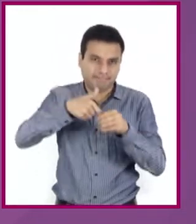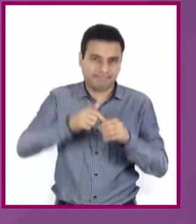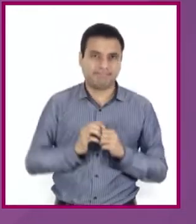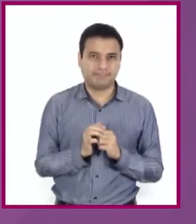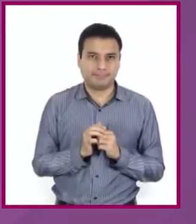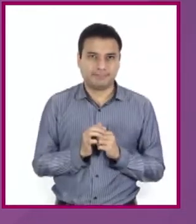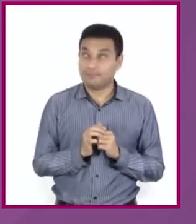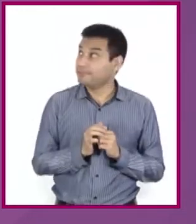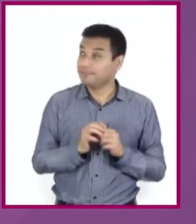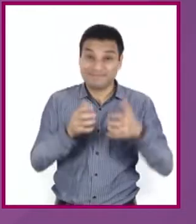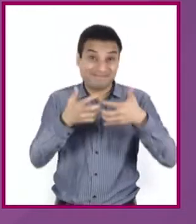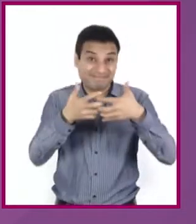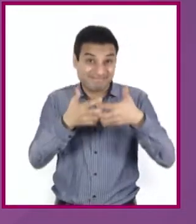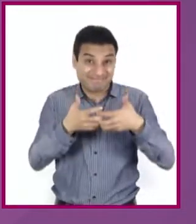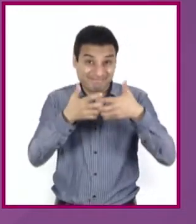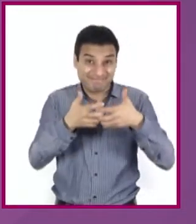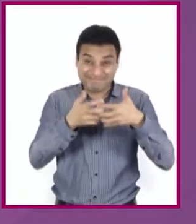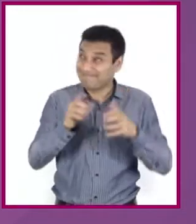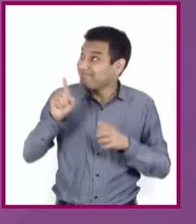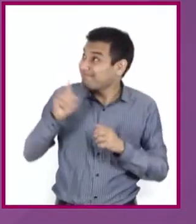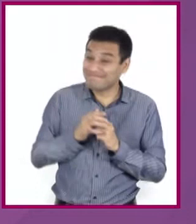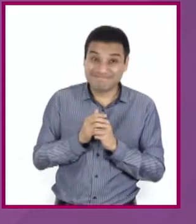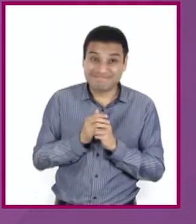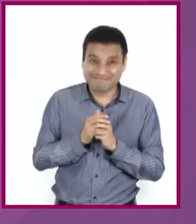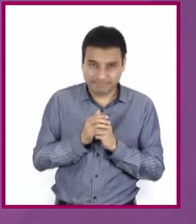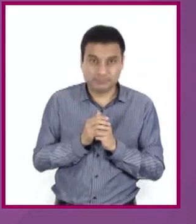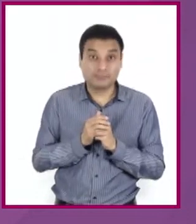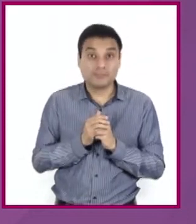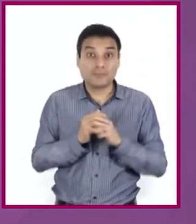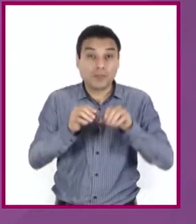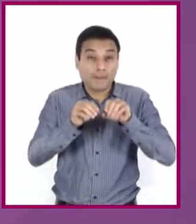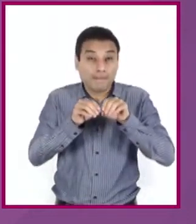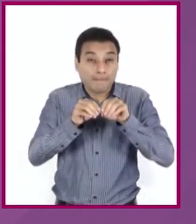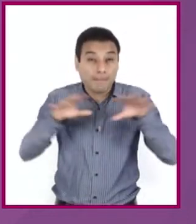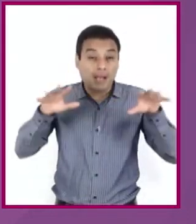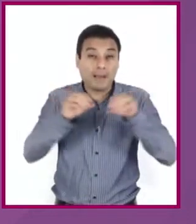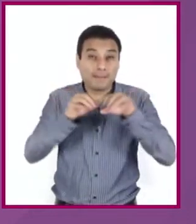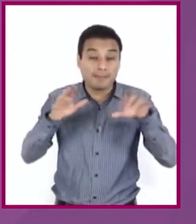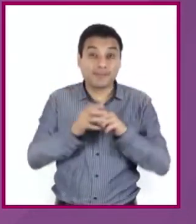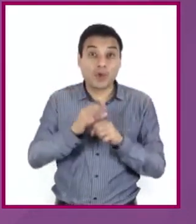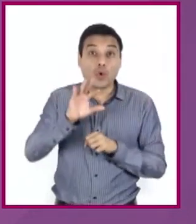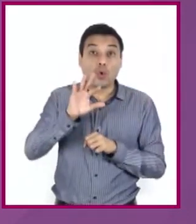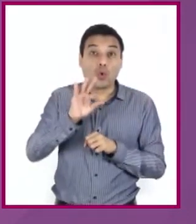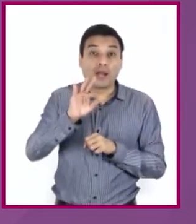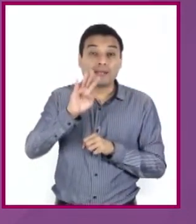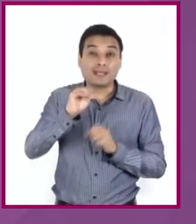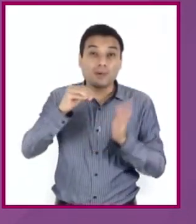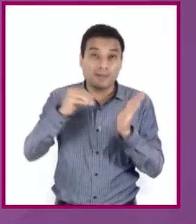estas plantas generan más de 49,000 megawatts.